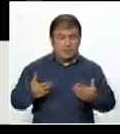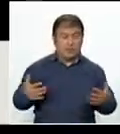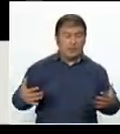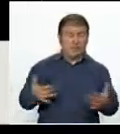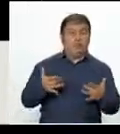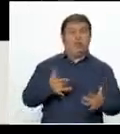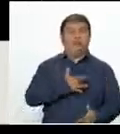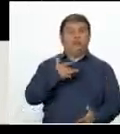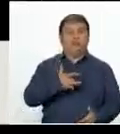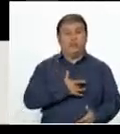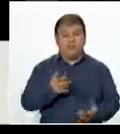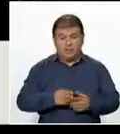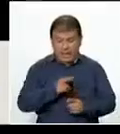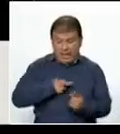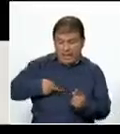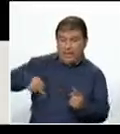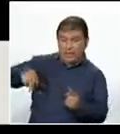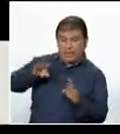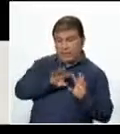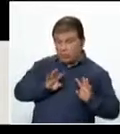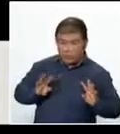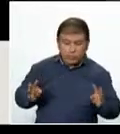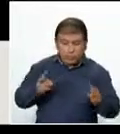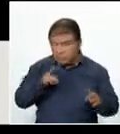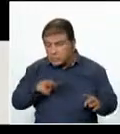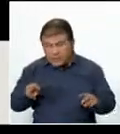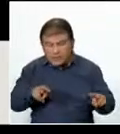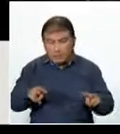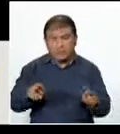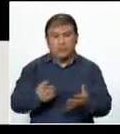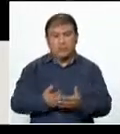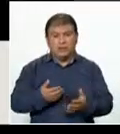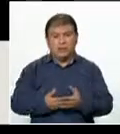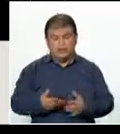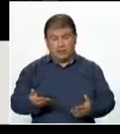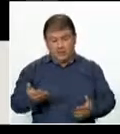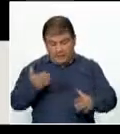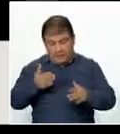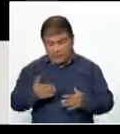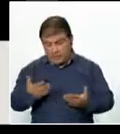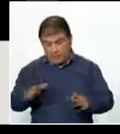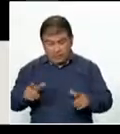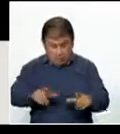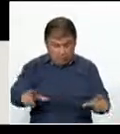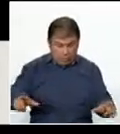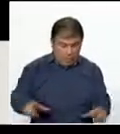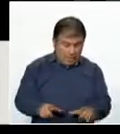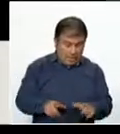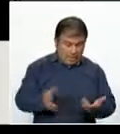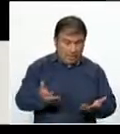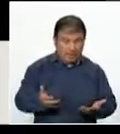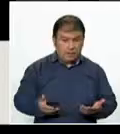con lo que ha ocurrido. Ellos están alrededor, como mencionas, de la cinta de seguridad en el interior de este espacio,